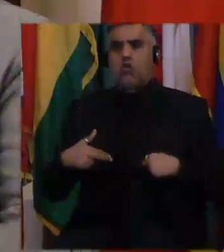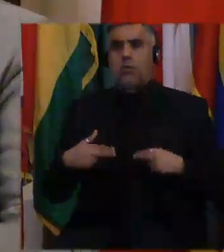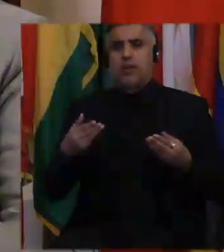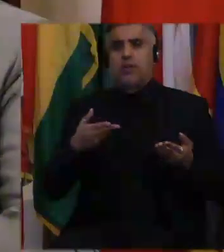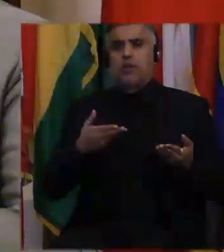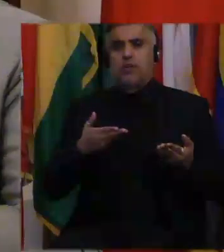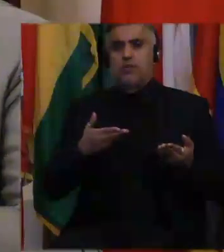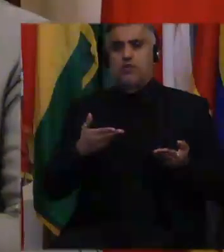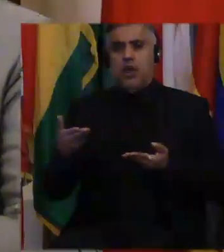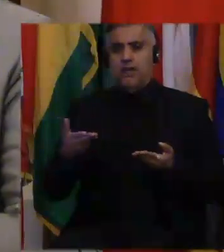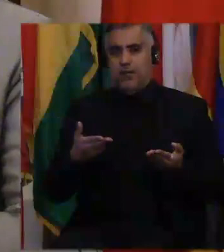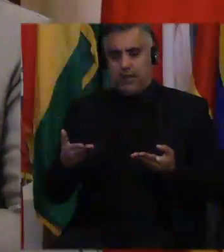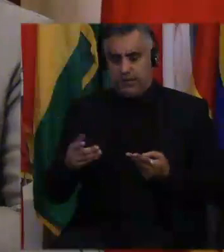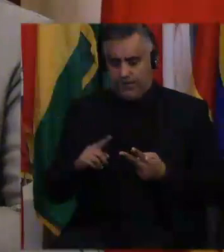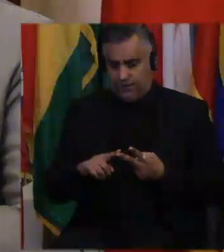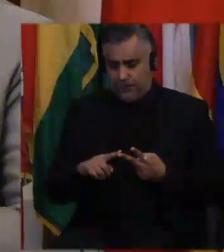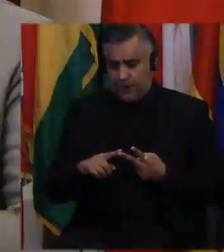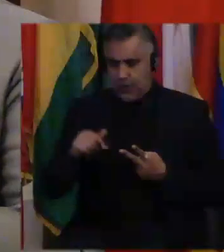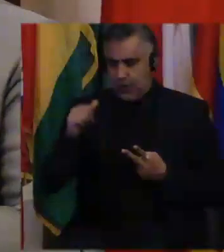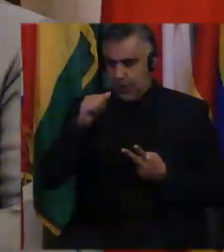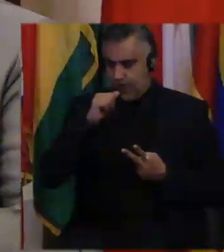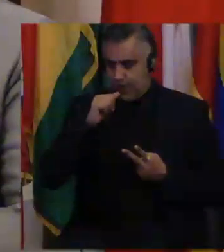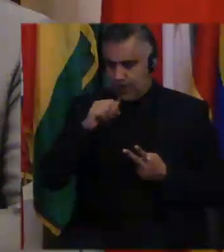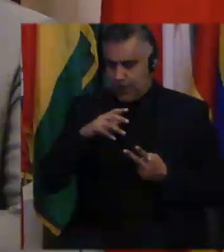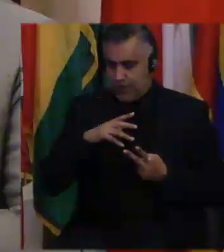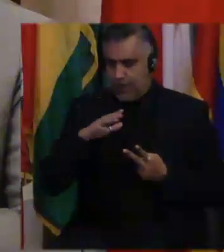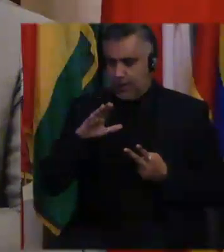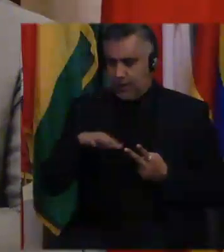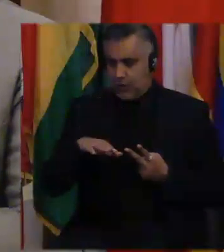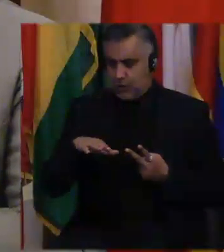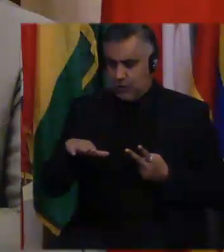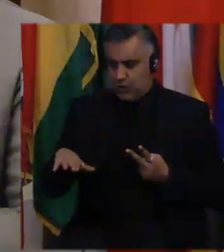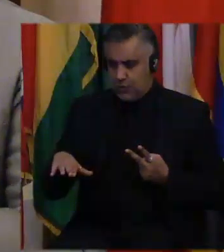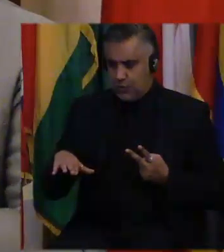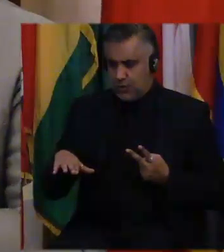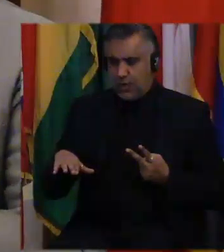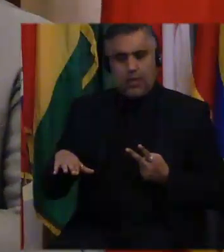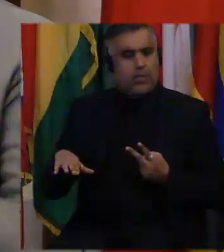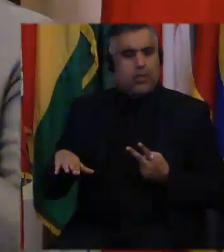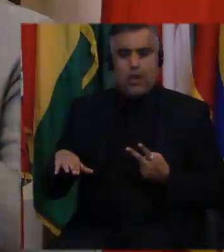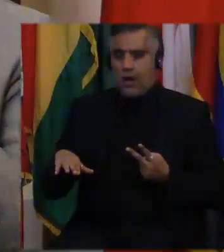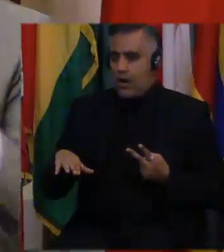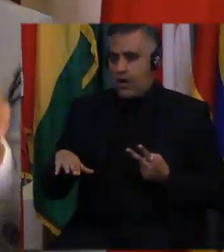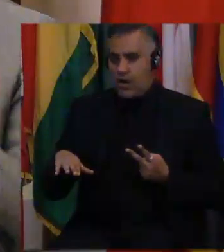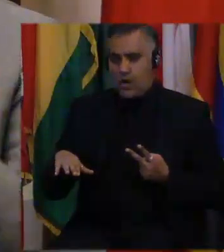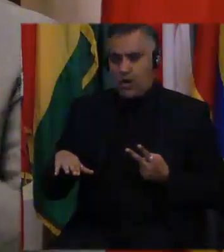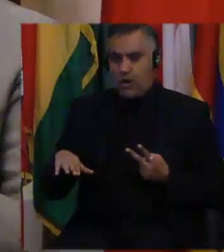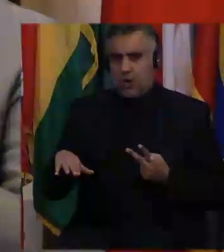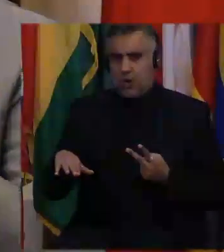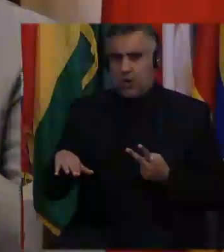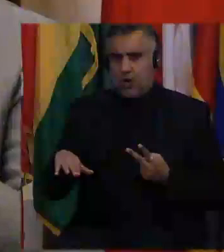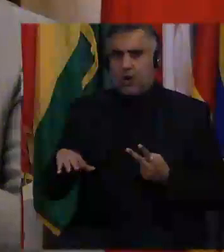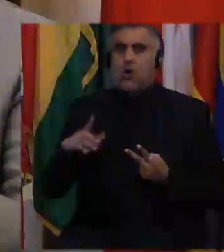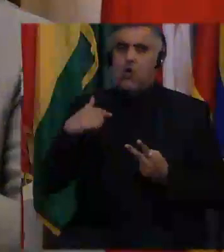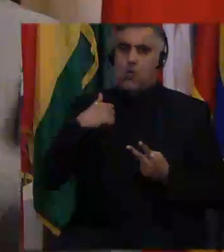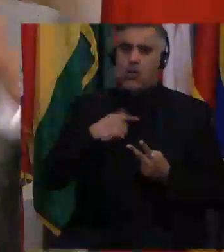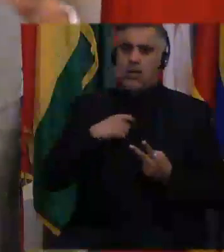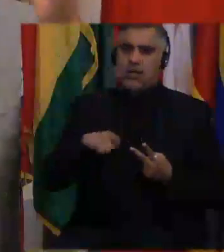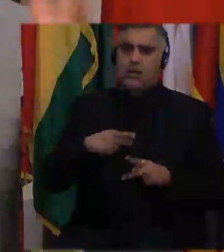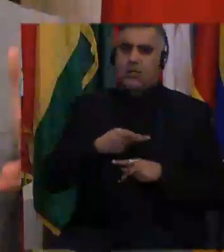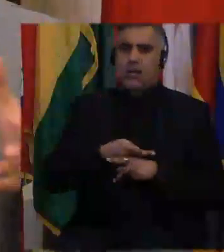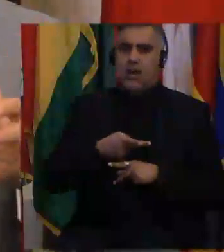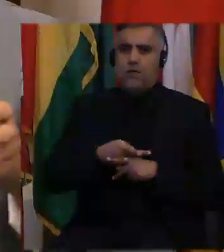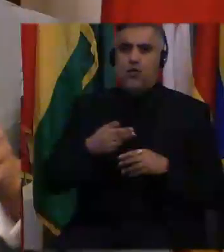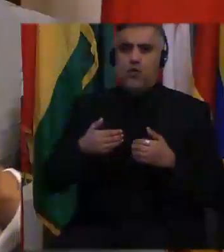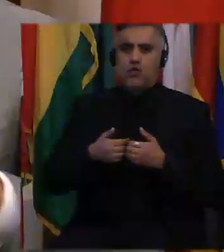que están desacompañados. Entonces hay que cuidar mucho en relación a saber separar bien los conceptos, lo que